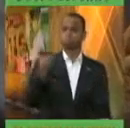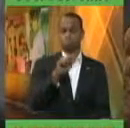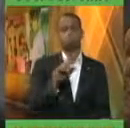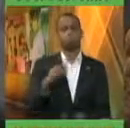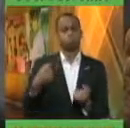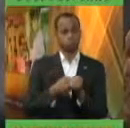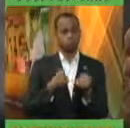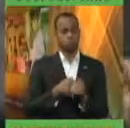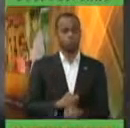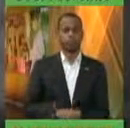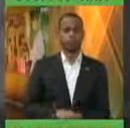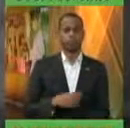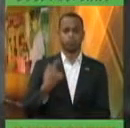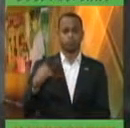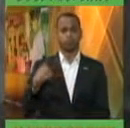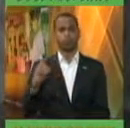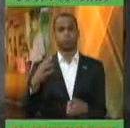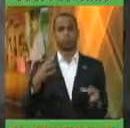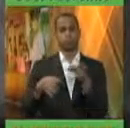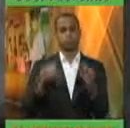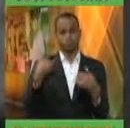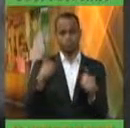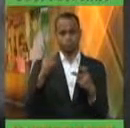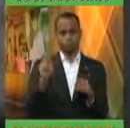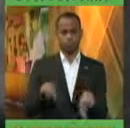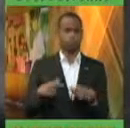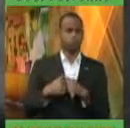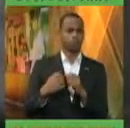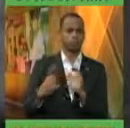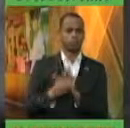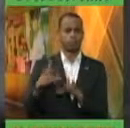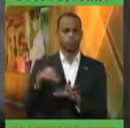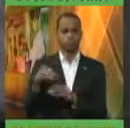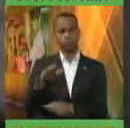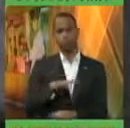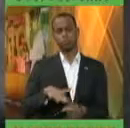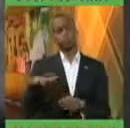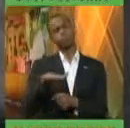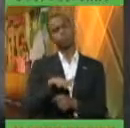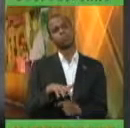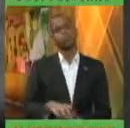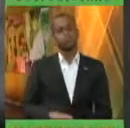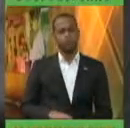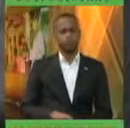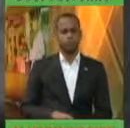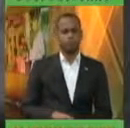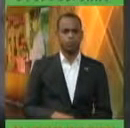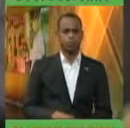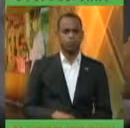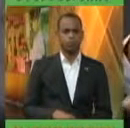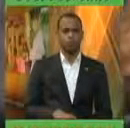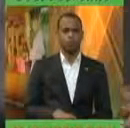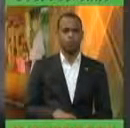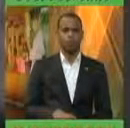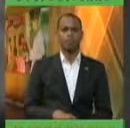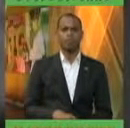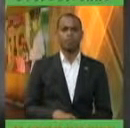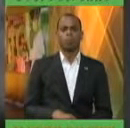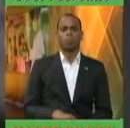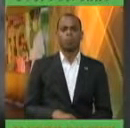algunos alcaldes si tú tienes personas con discapacidad en tu jurisdicción que tú no lo has